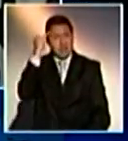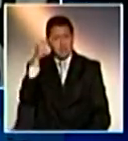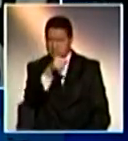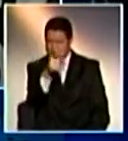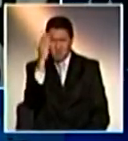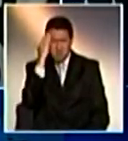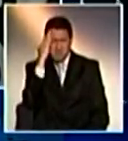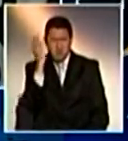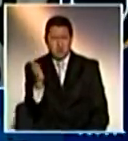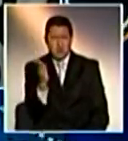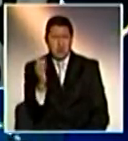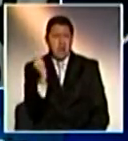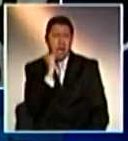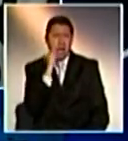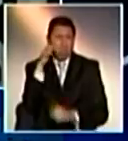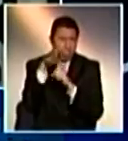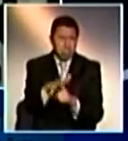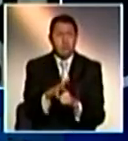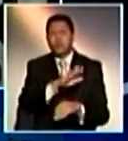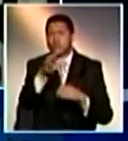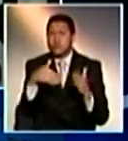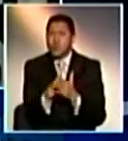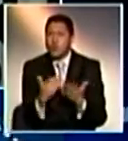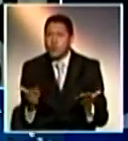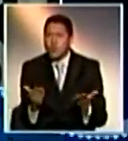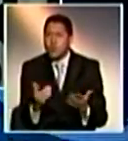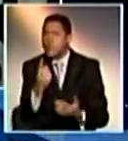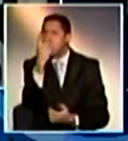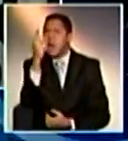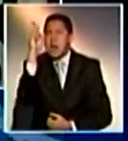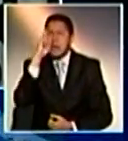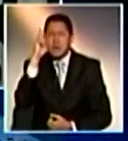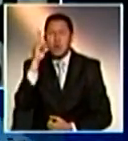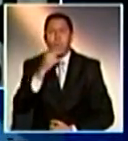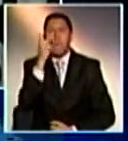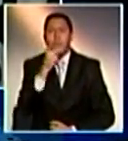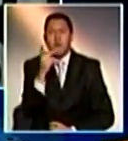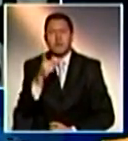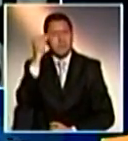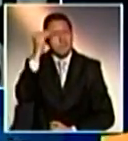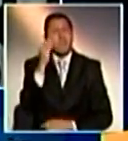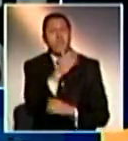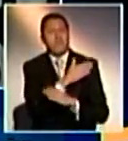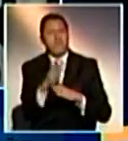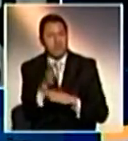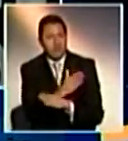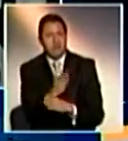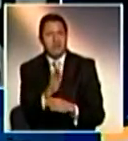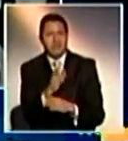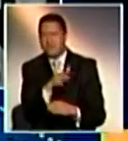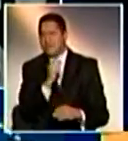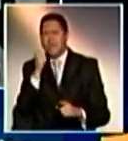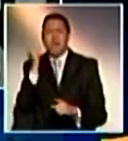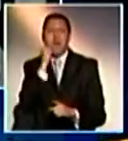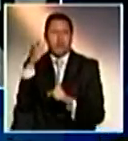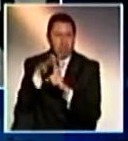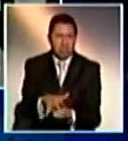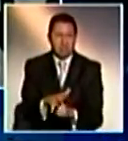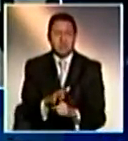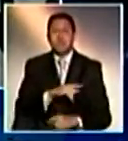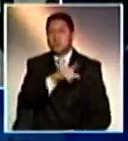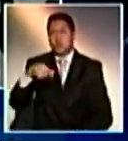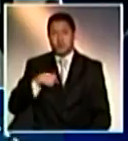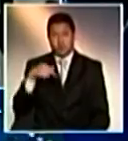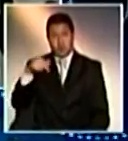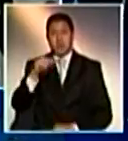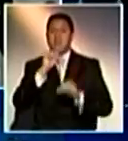por qué están haciendo todo este atropello y todos estos ataques? Por una sola razón, porque políticamente pensamos distinto y nos quieren atropellar por eso. Y nosotros